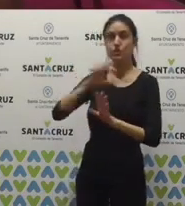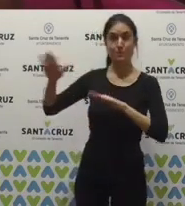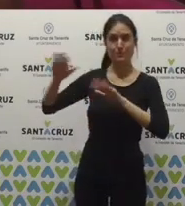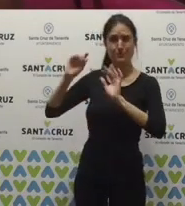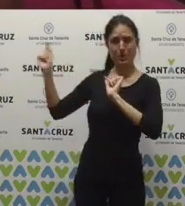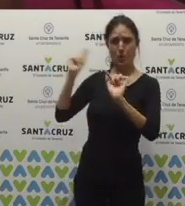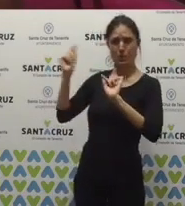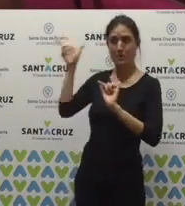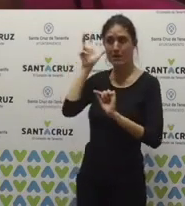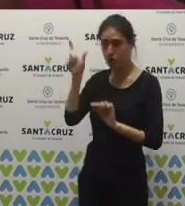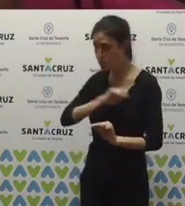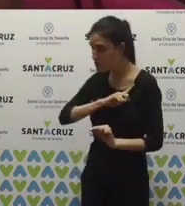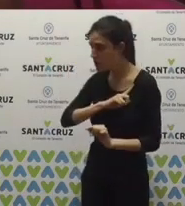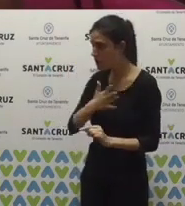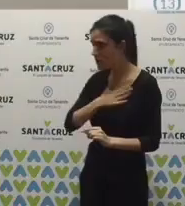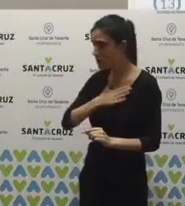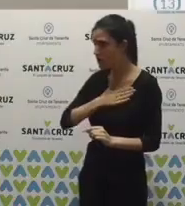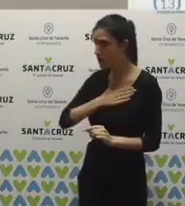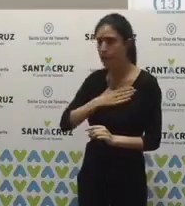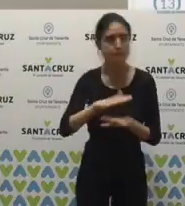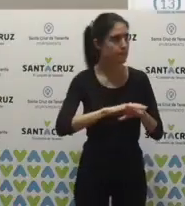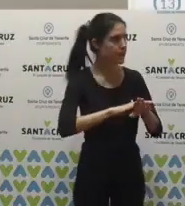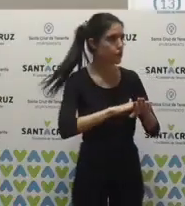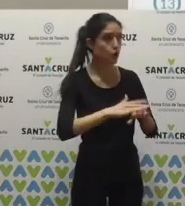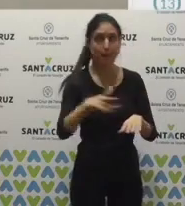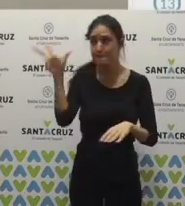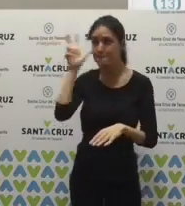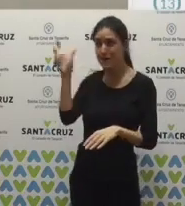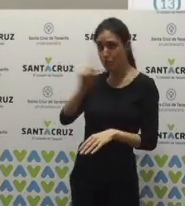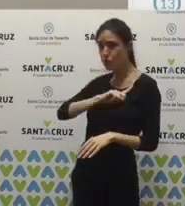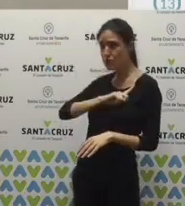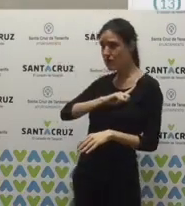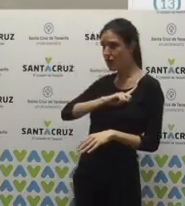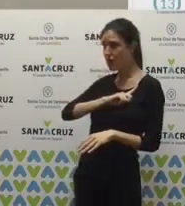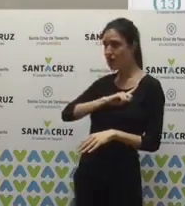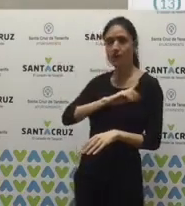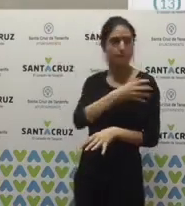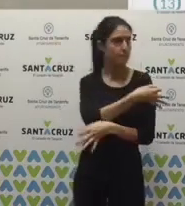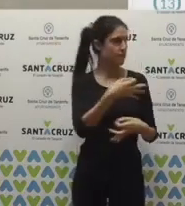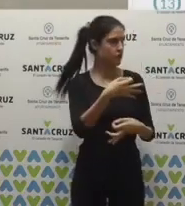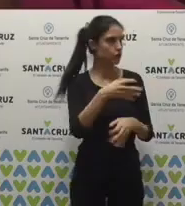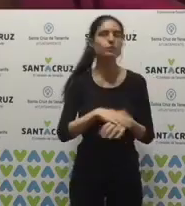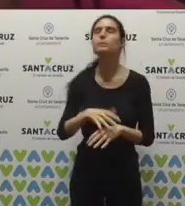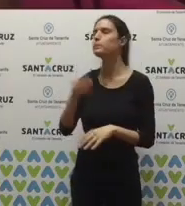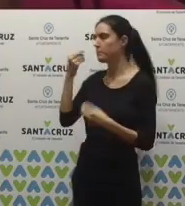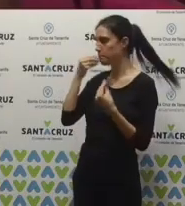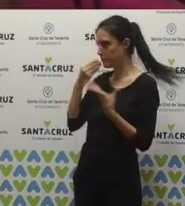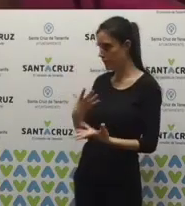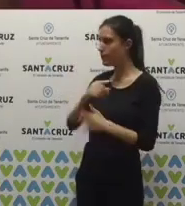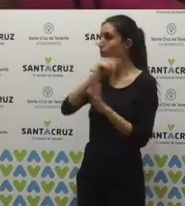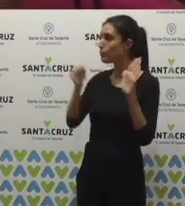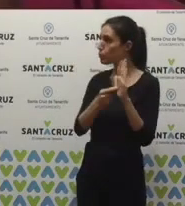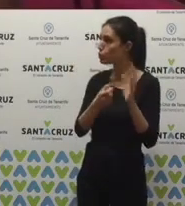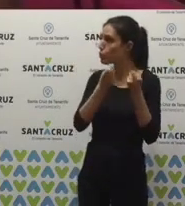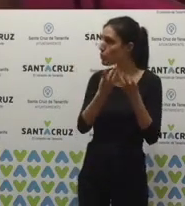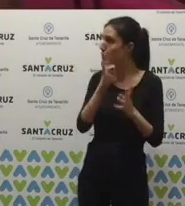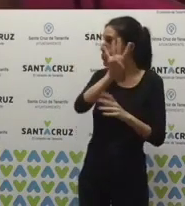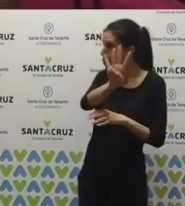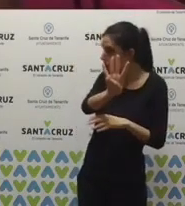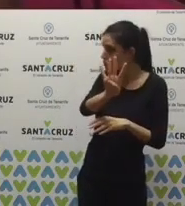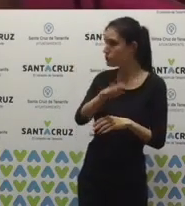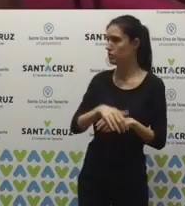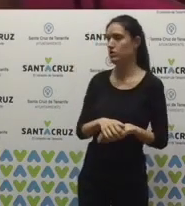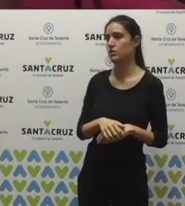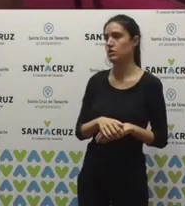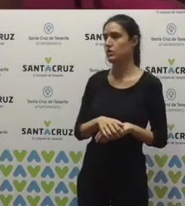escucha pero usted me escucha perfectamente bien el punto número cuatro don guillermo